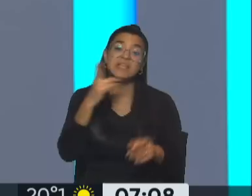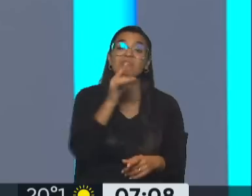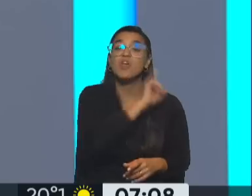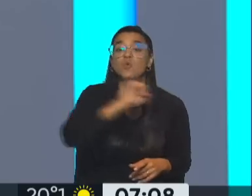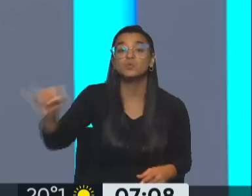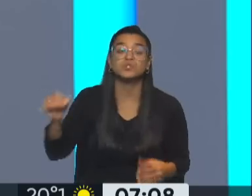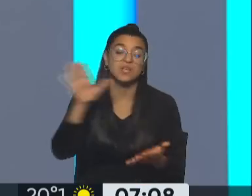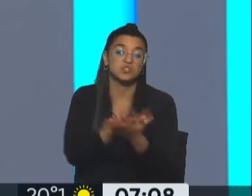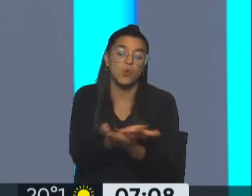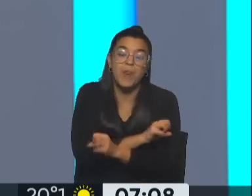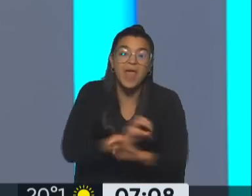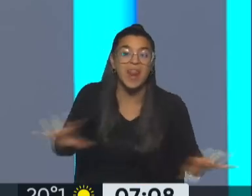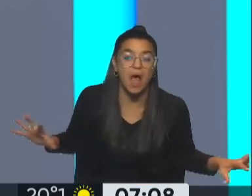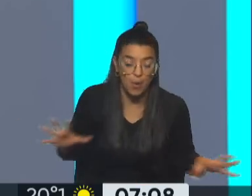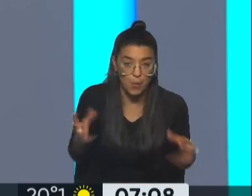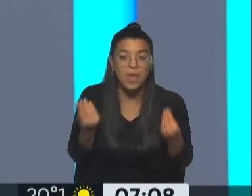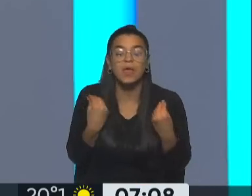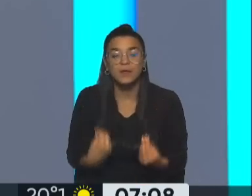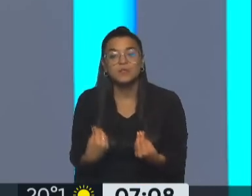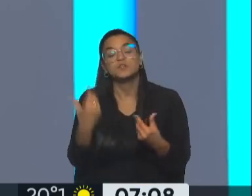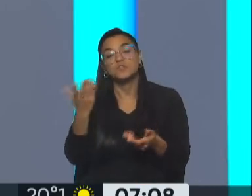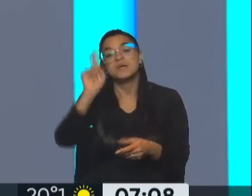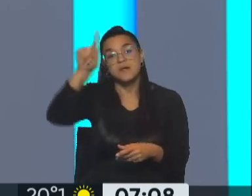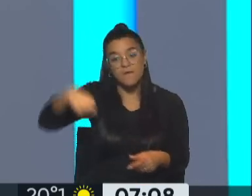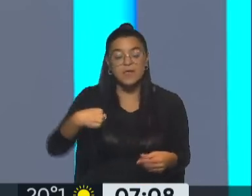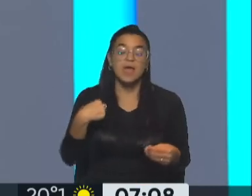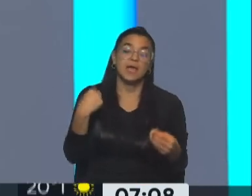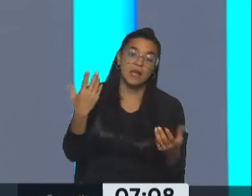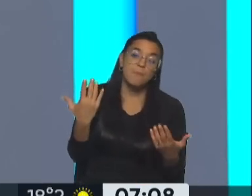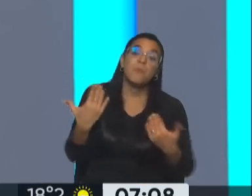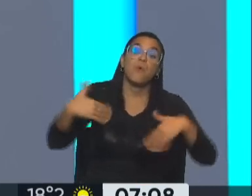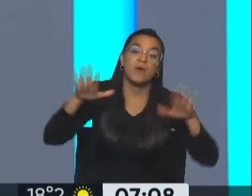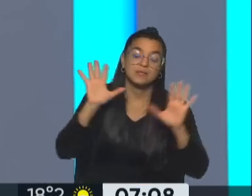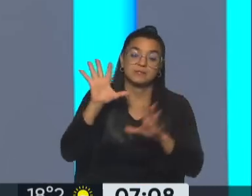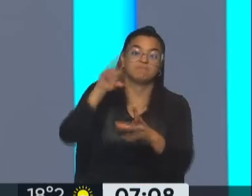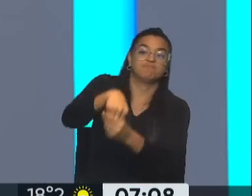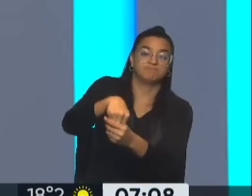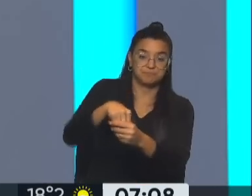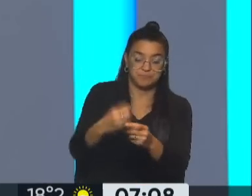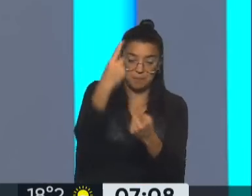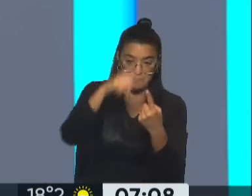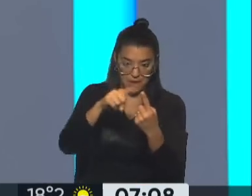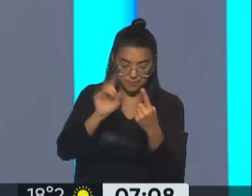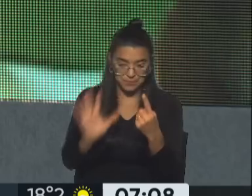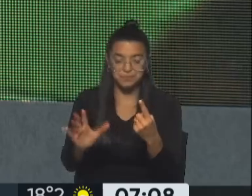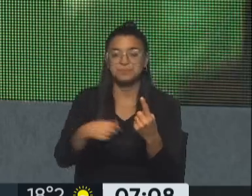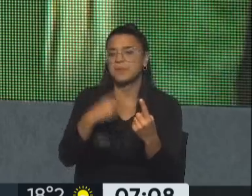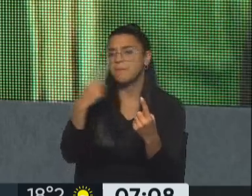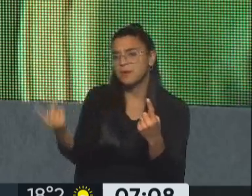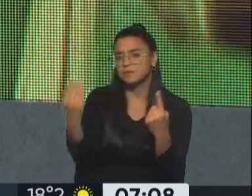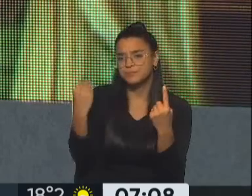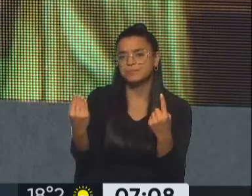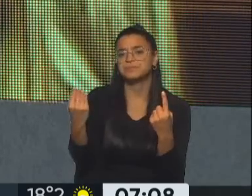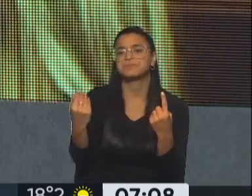gravedad institucional, entonces en consecuencia se arroga la posibilidad de meterse. Esta es la primera discusión. La pregunta ahí que cabe